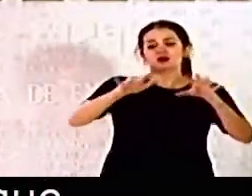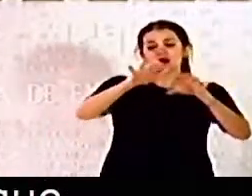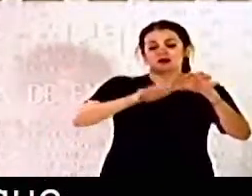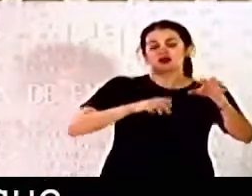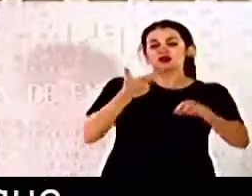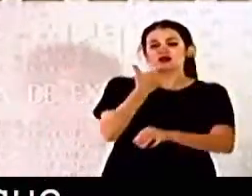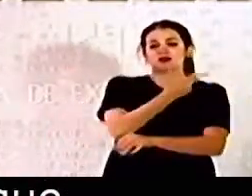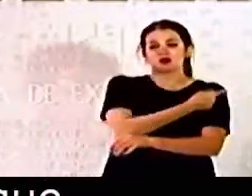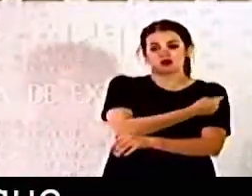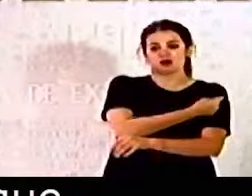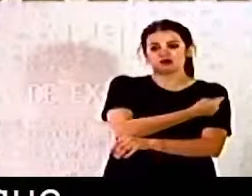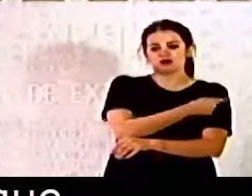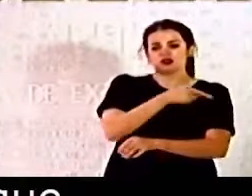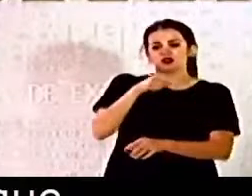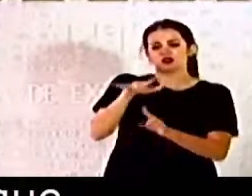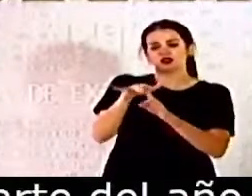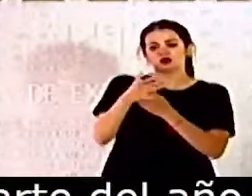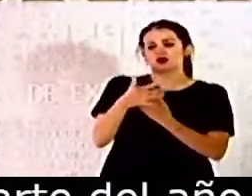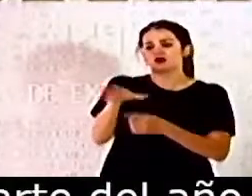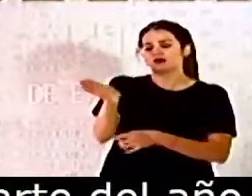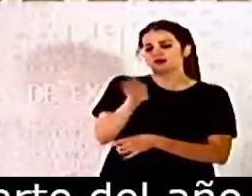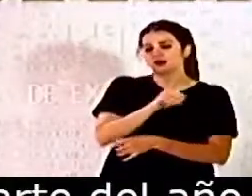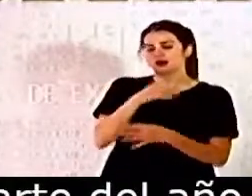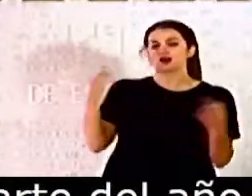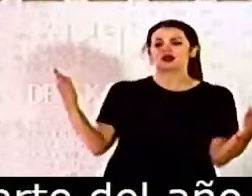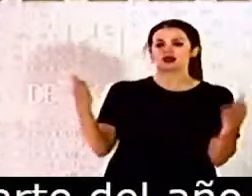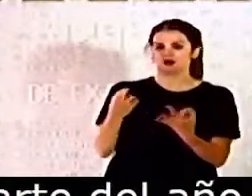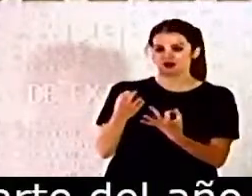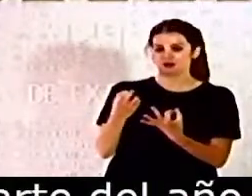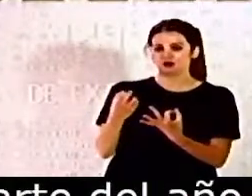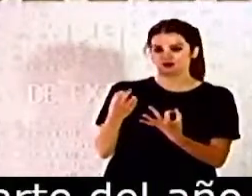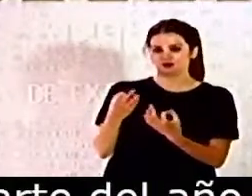esto es lo que hay que entender. Y luego,